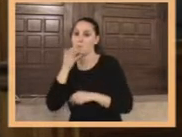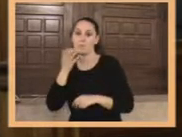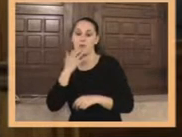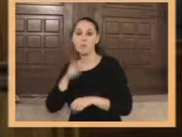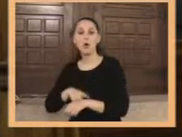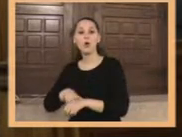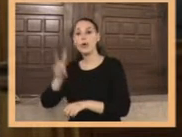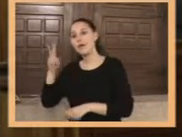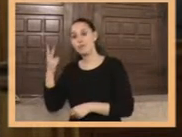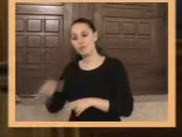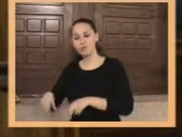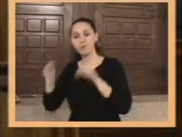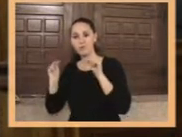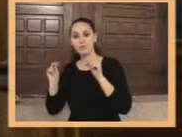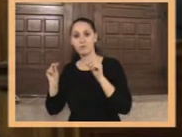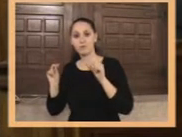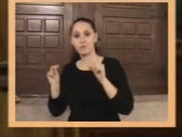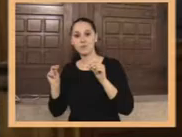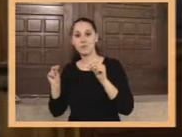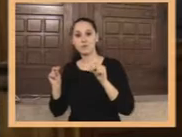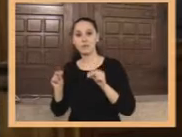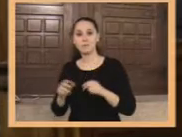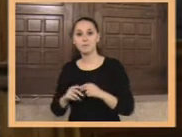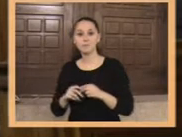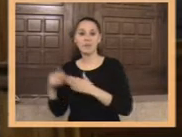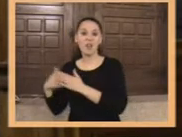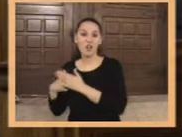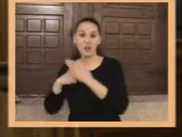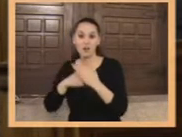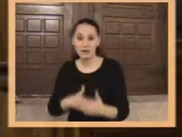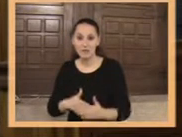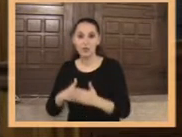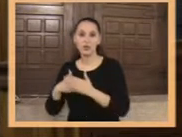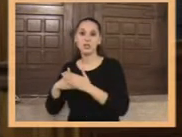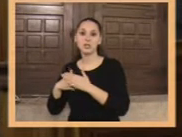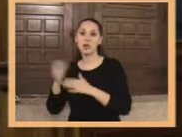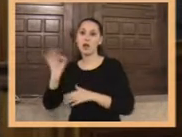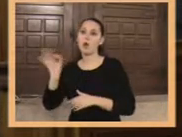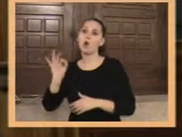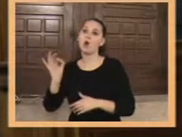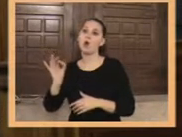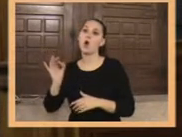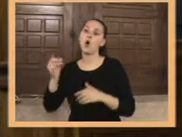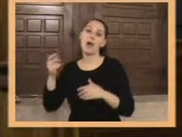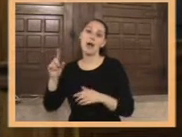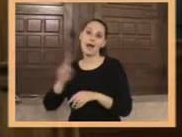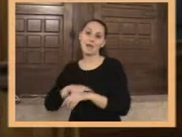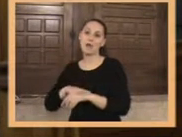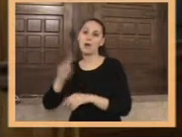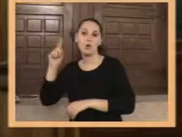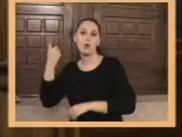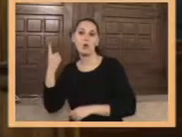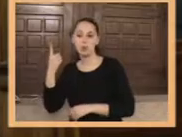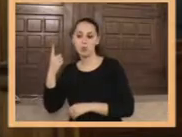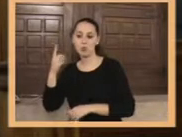horas, lo que no puede ser es que entren las furgonetas a las a la 1:00 p.m. a recoger el mercadillo,